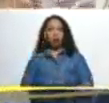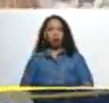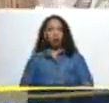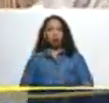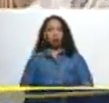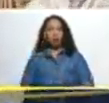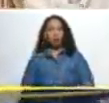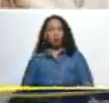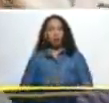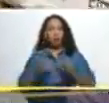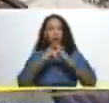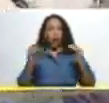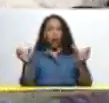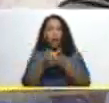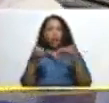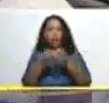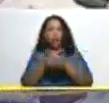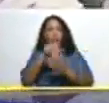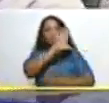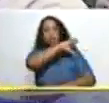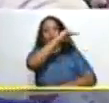y a todo el equipo de dirección